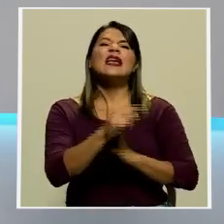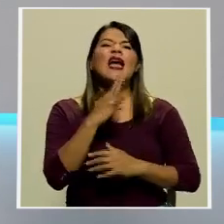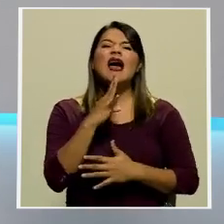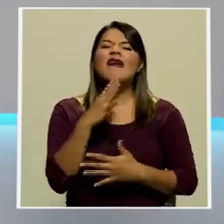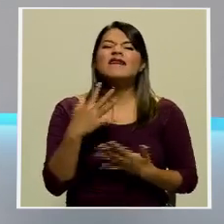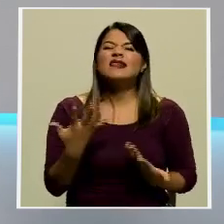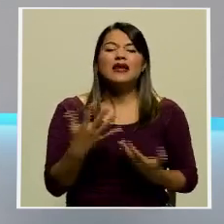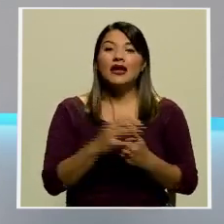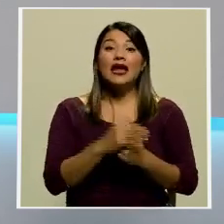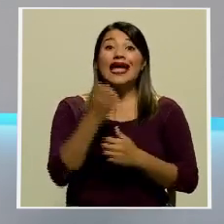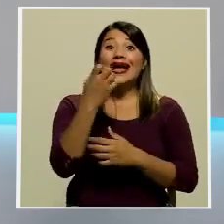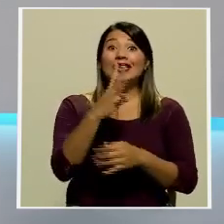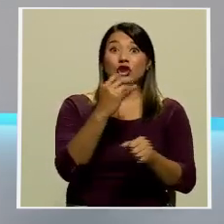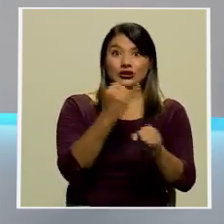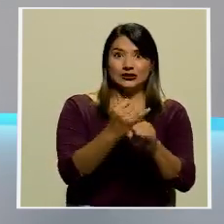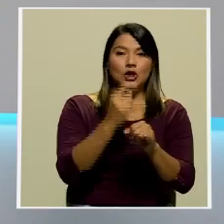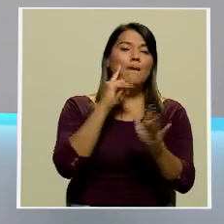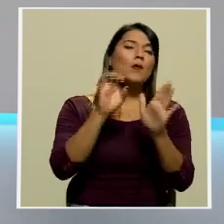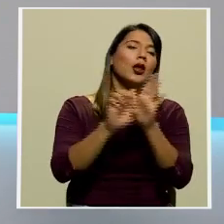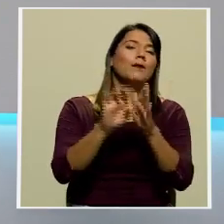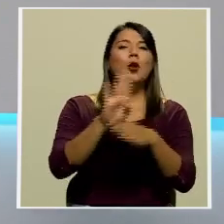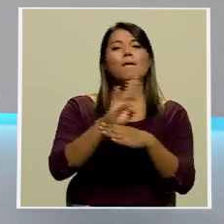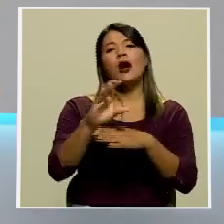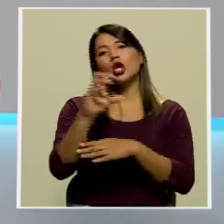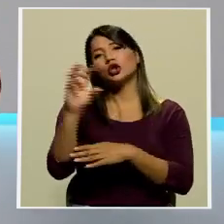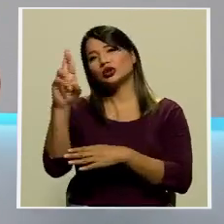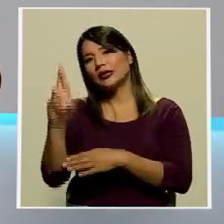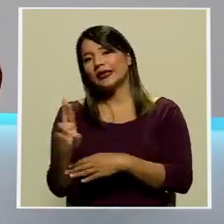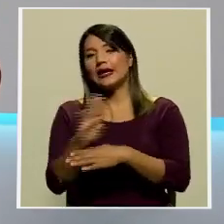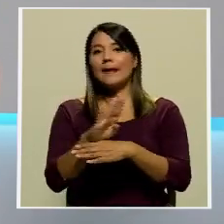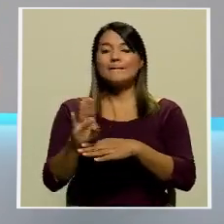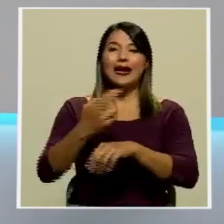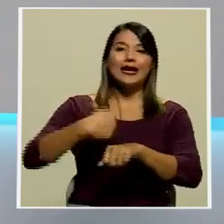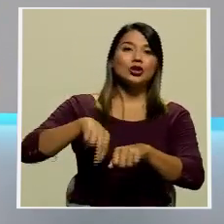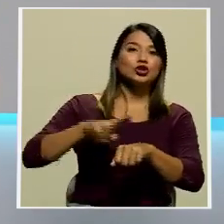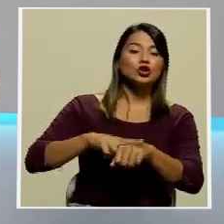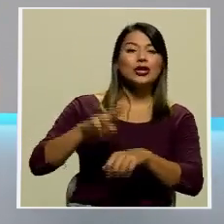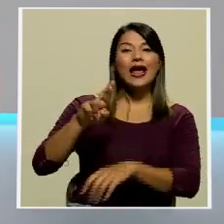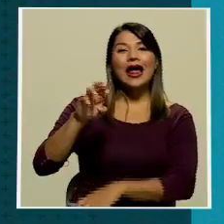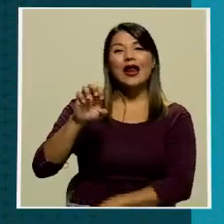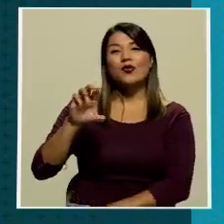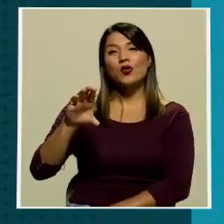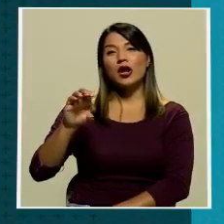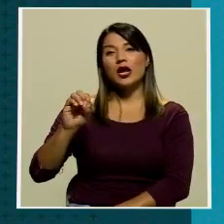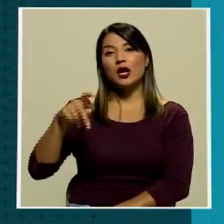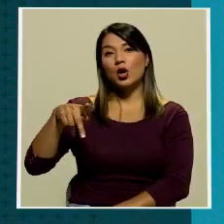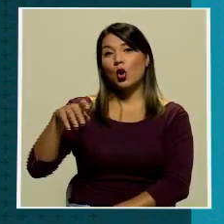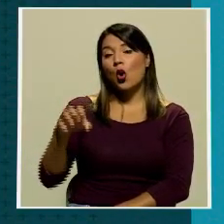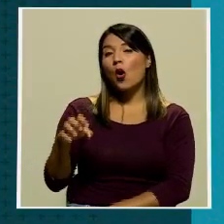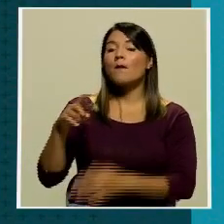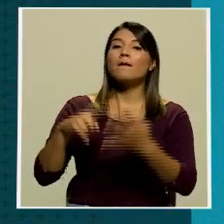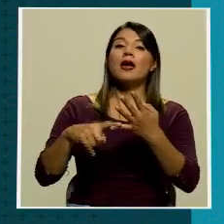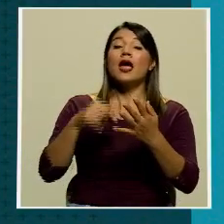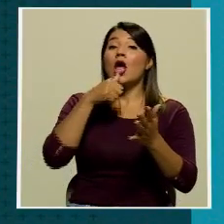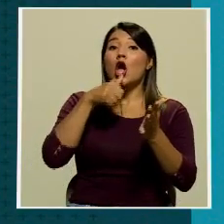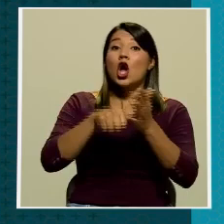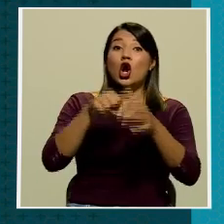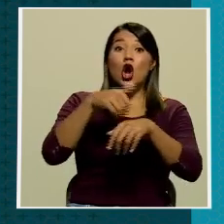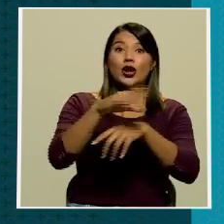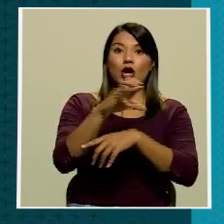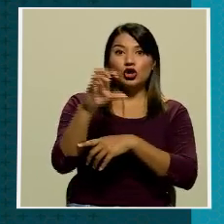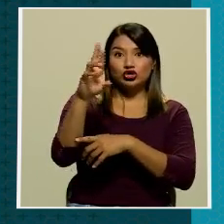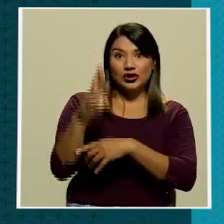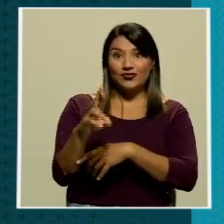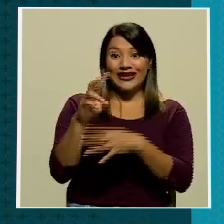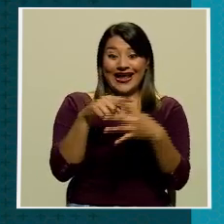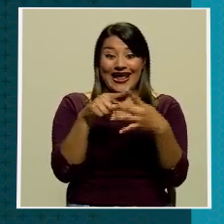del Estado, entre ellos el Banco de Costa Rica, el Banco Nacional, el Recope, Correos de Costa Rica, aporten el 30% de